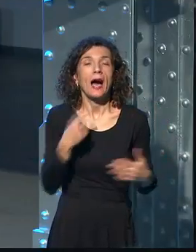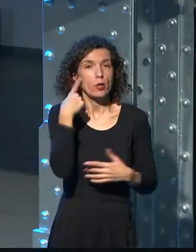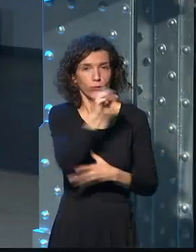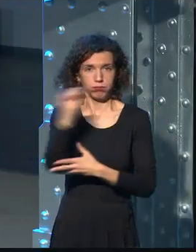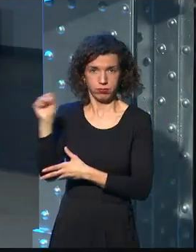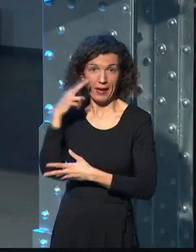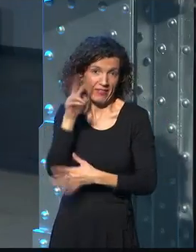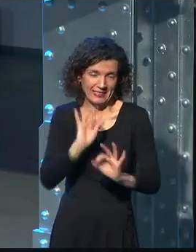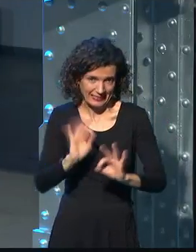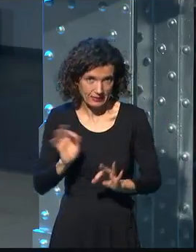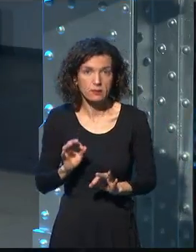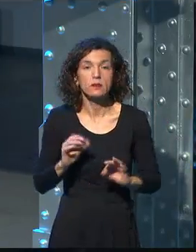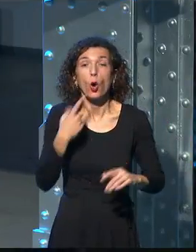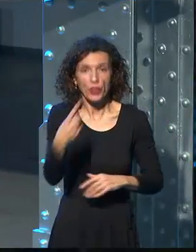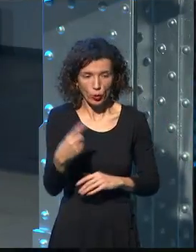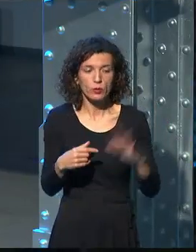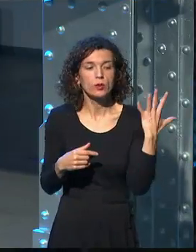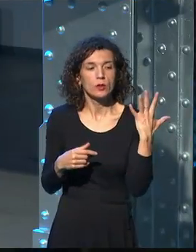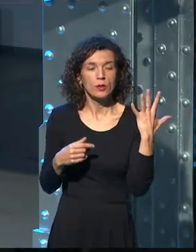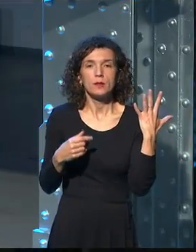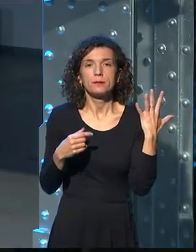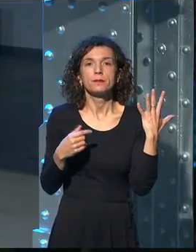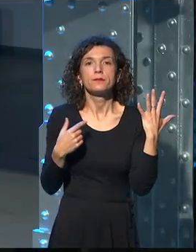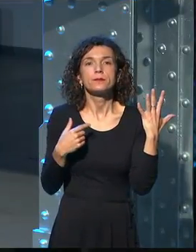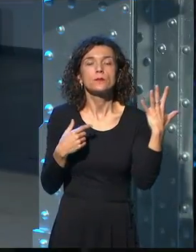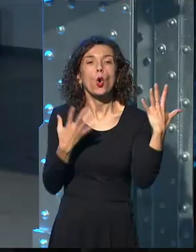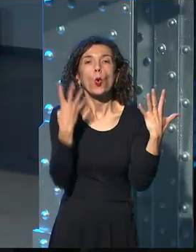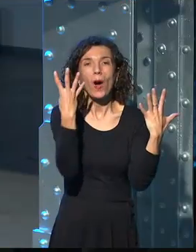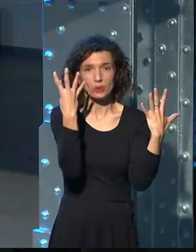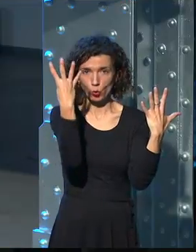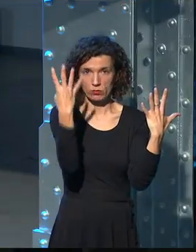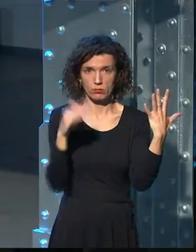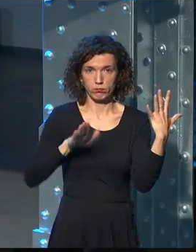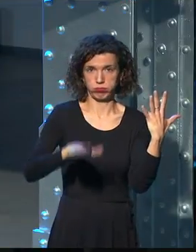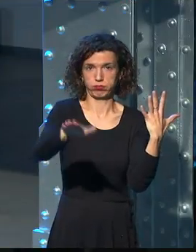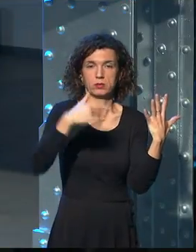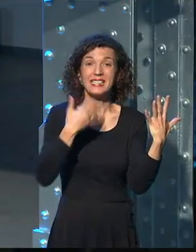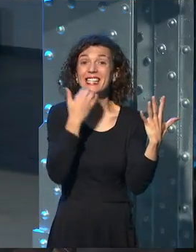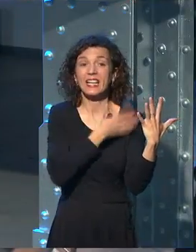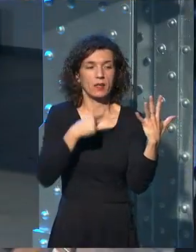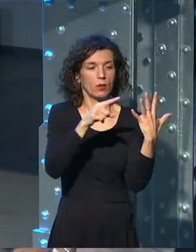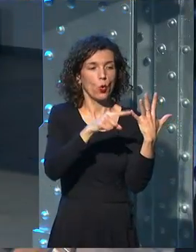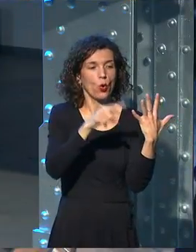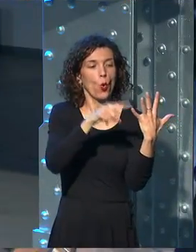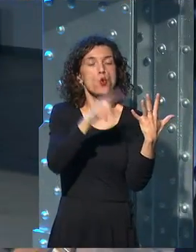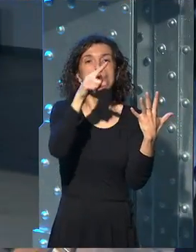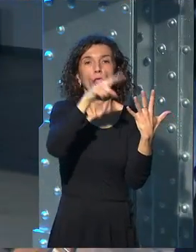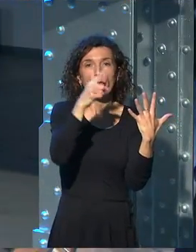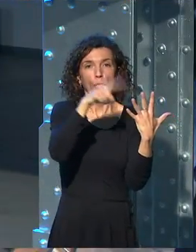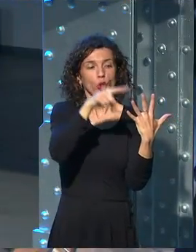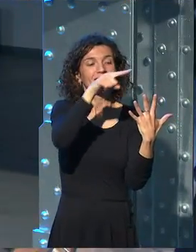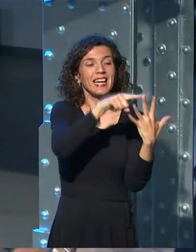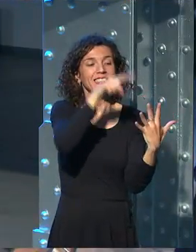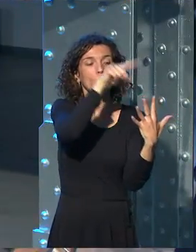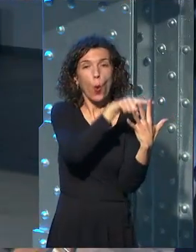¿ok? Venga. Moveros 4 posiciones. Podéis cambiar de dirección si queréis. Eso sí, siempre y cuando al